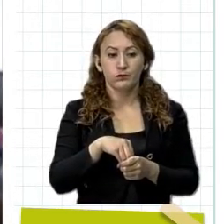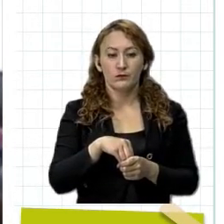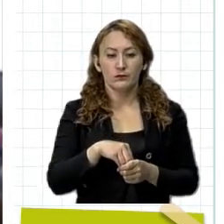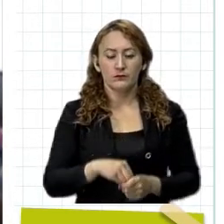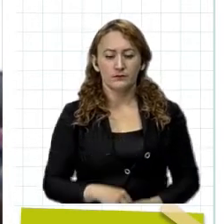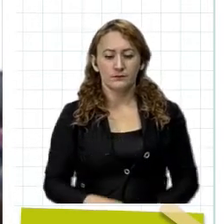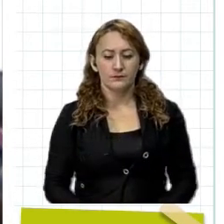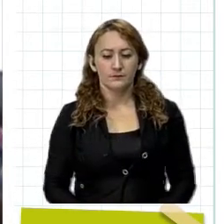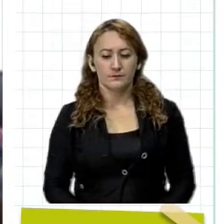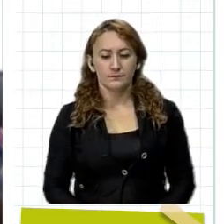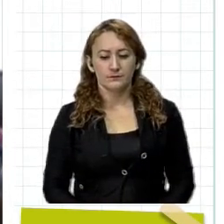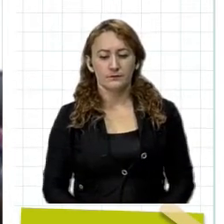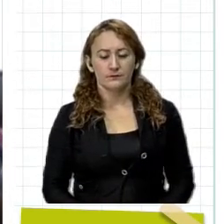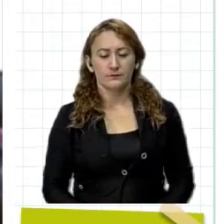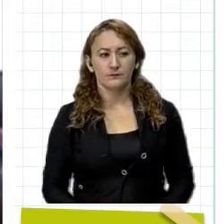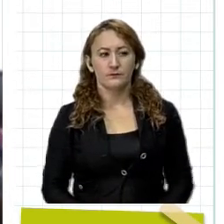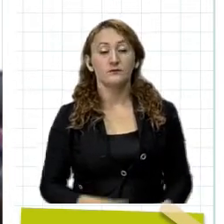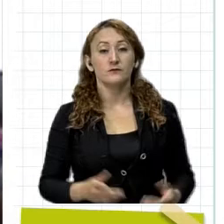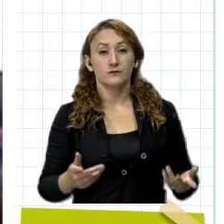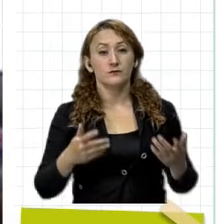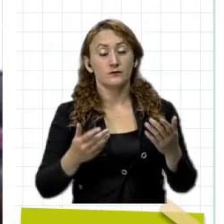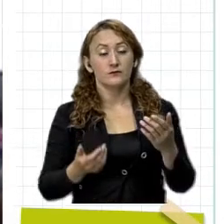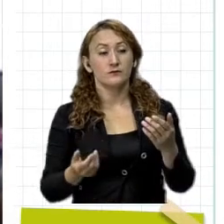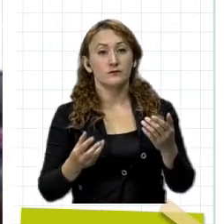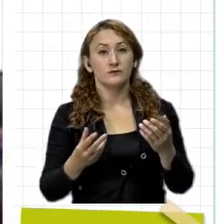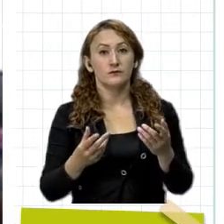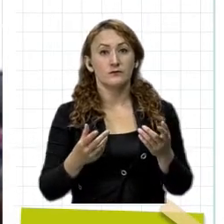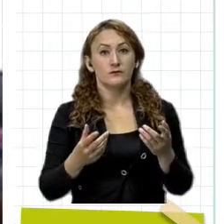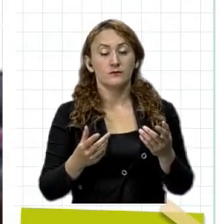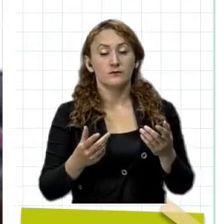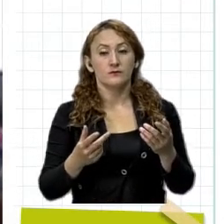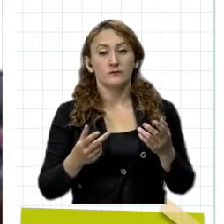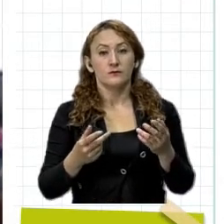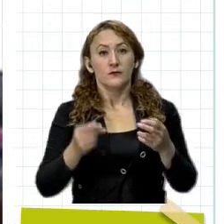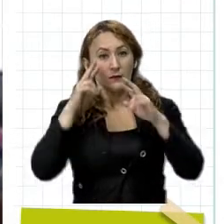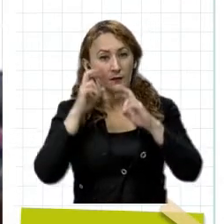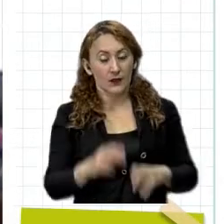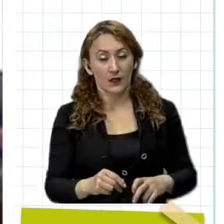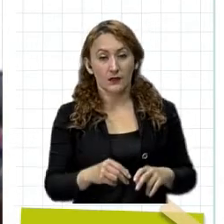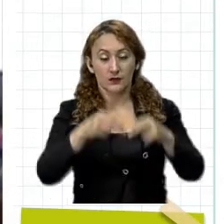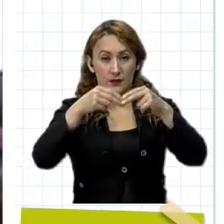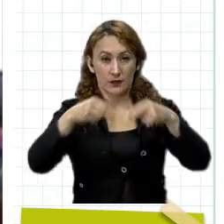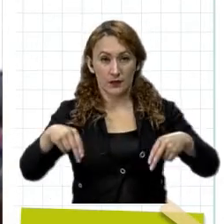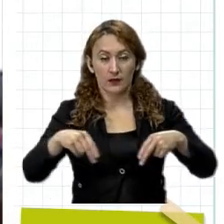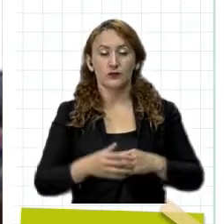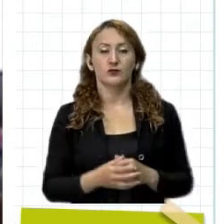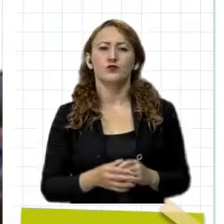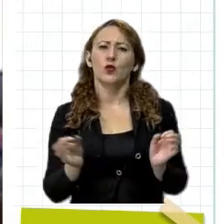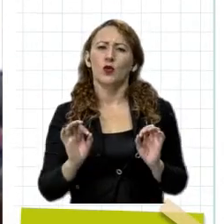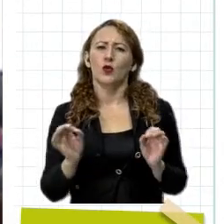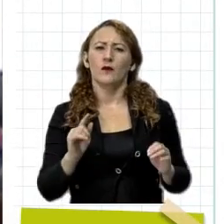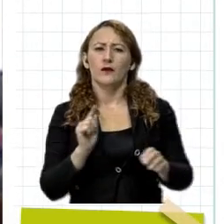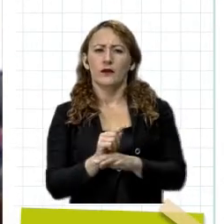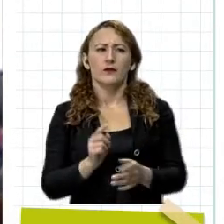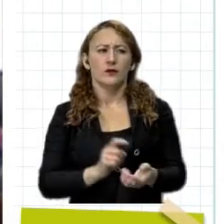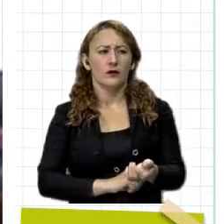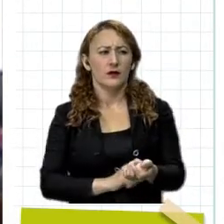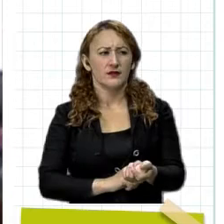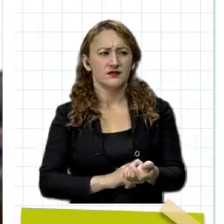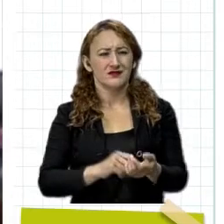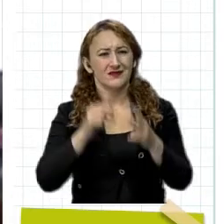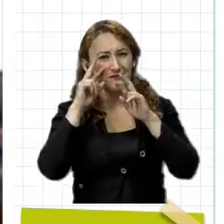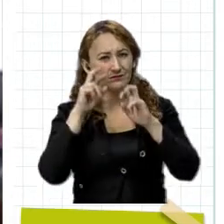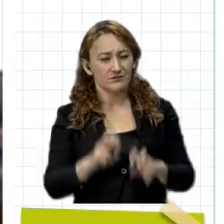nuevos campos académicos, como los de los estudios de género, o los estudios críticos de raza, que